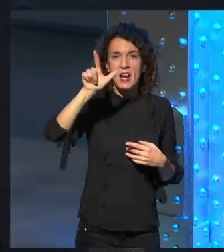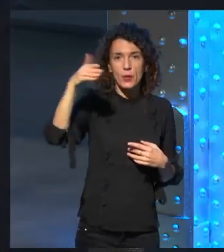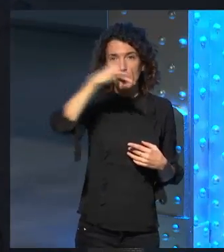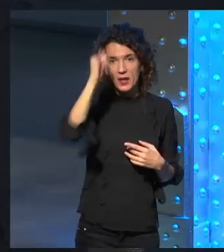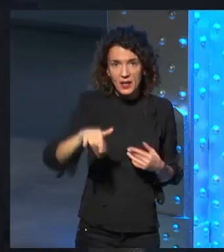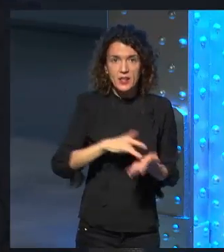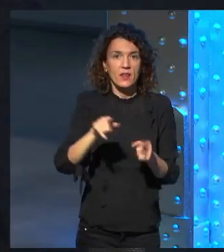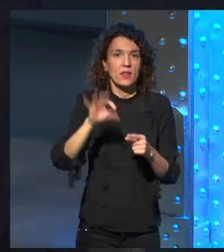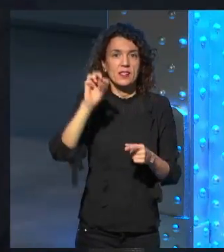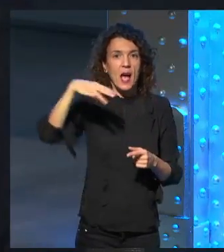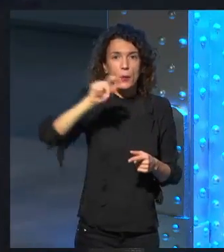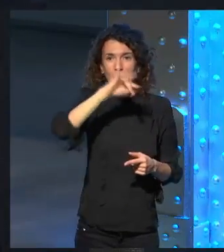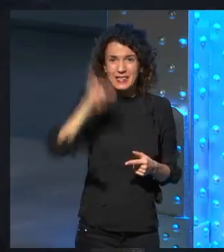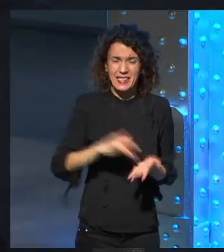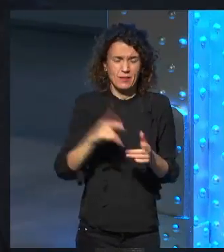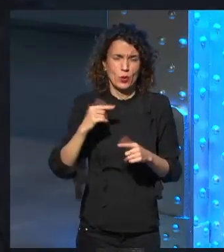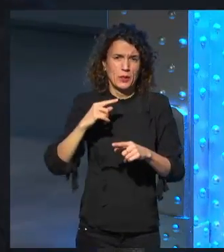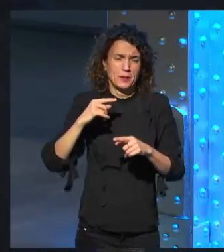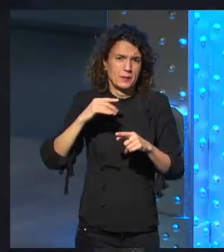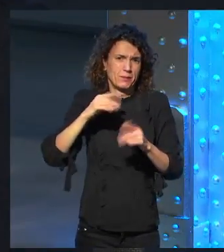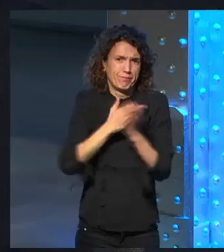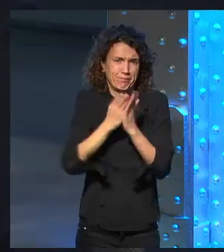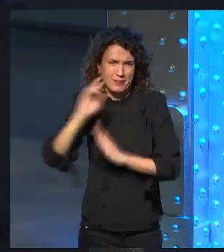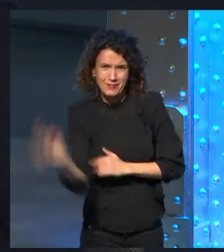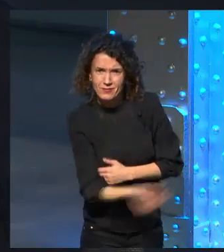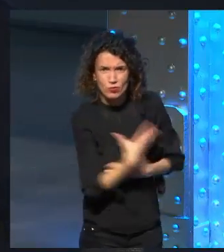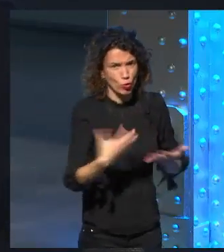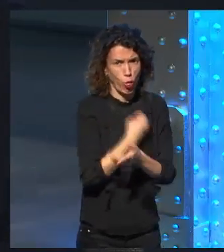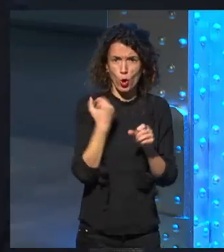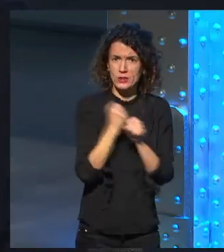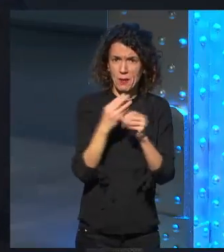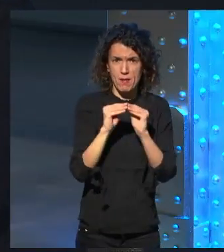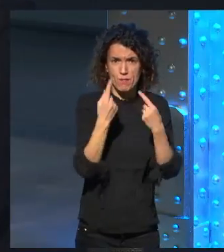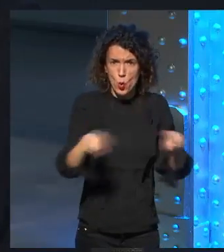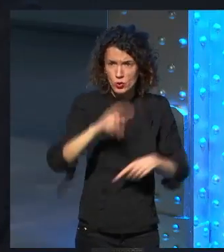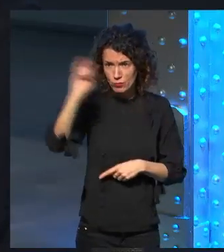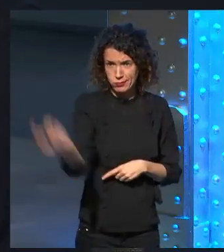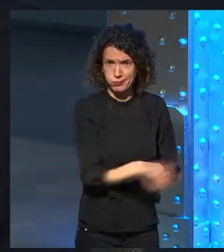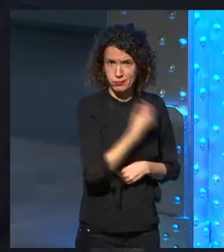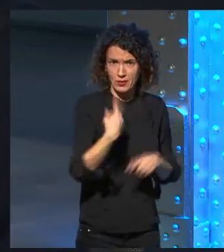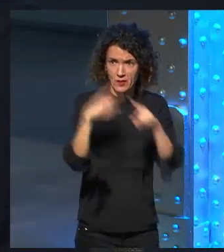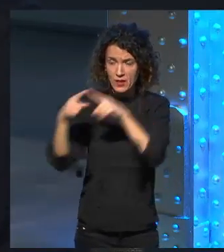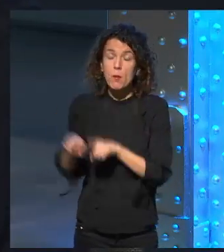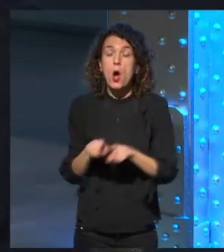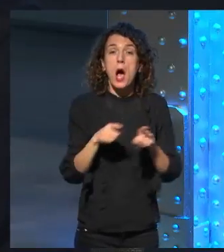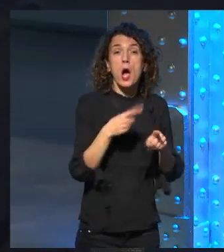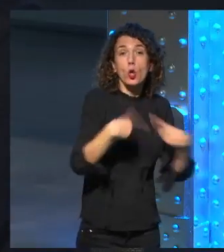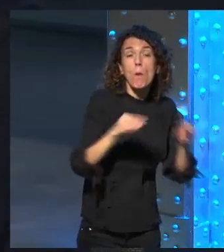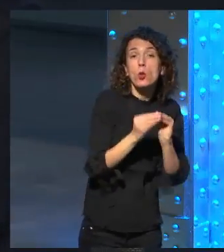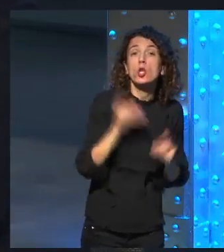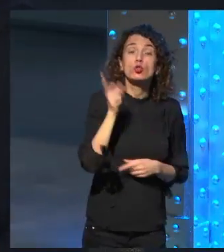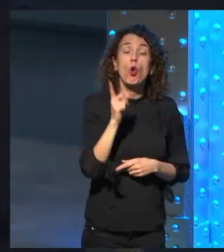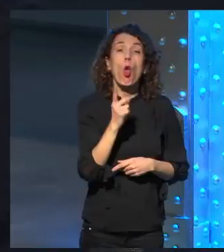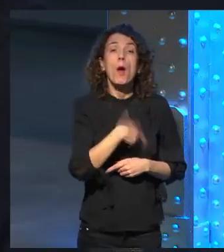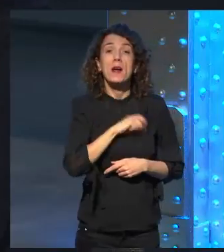de Nebra, Monpou, Monsalvache y los que vengan. Porque el hecho de salir o hacer compositores que no son solo